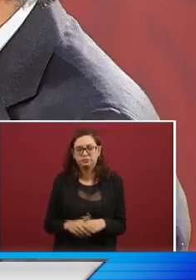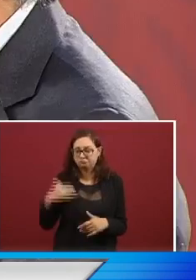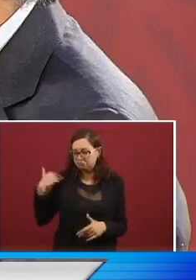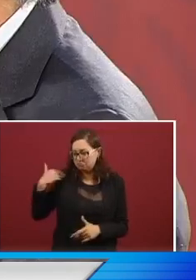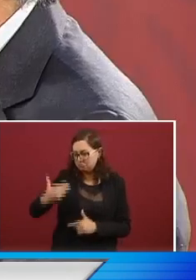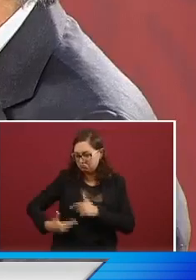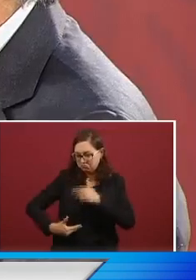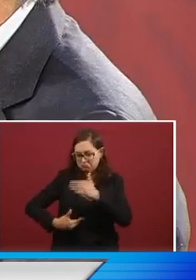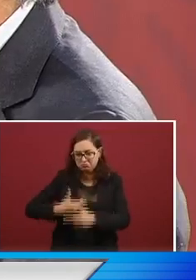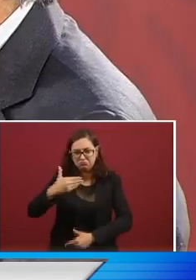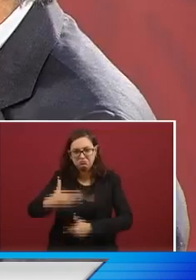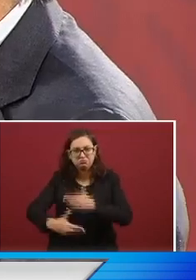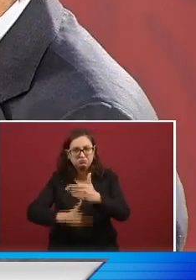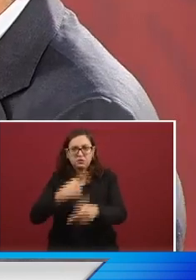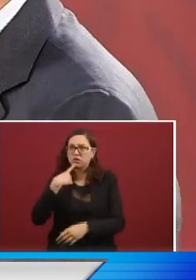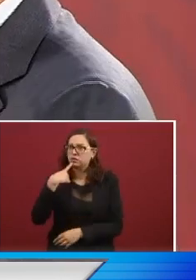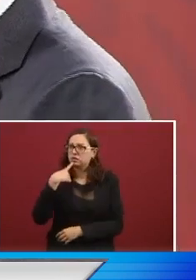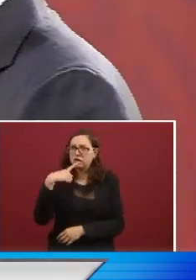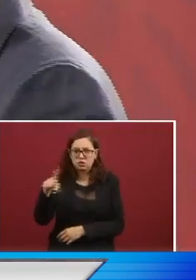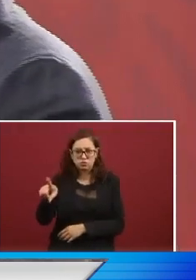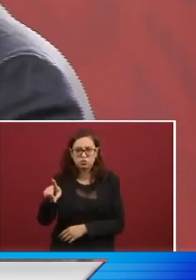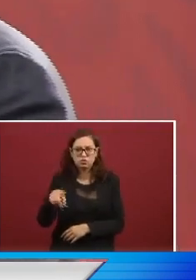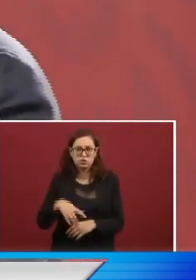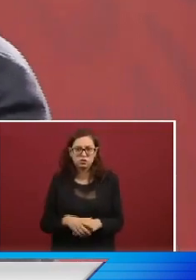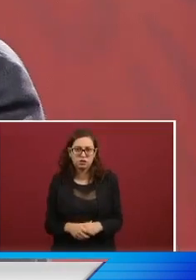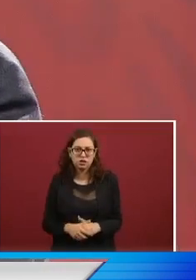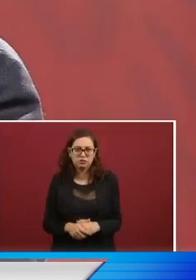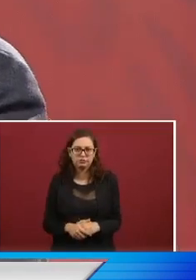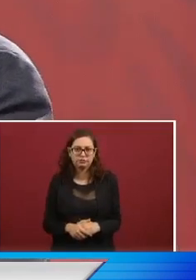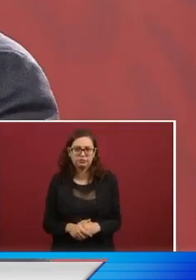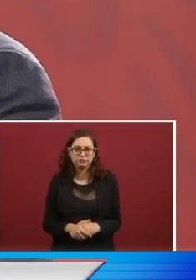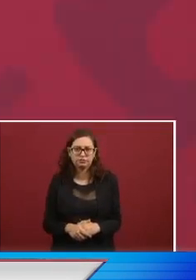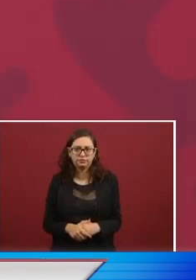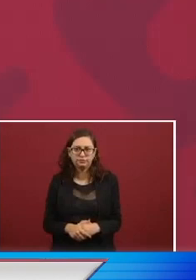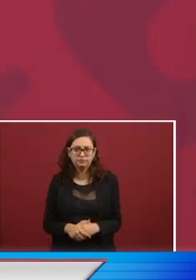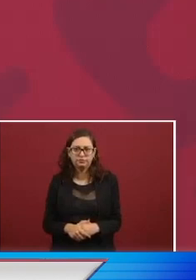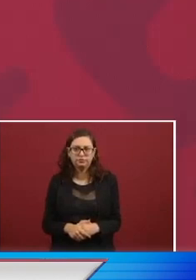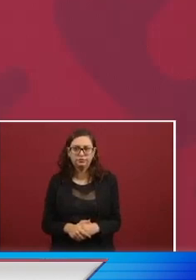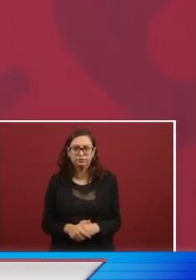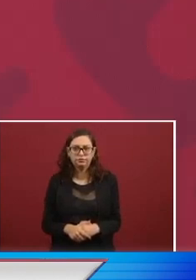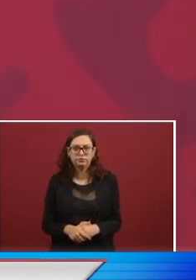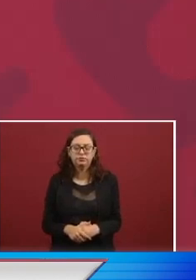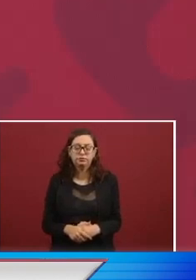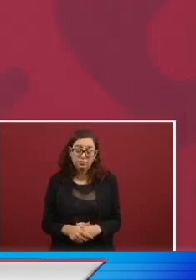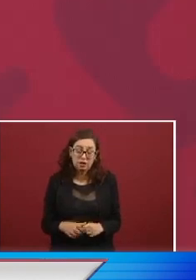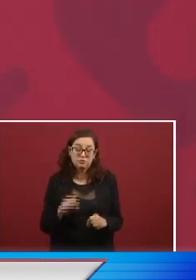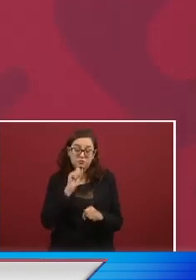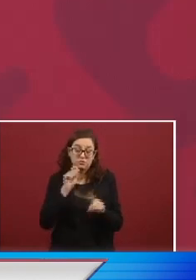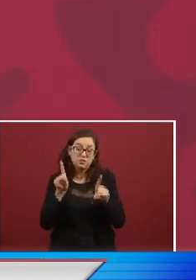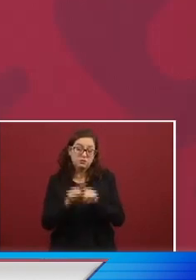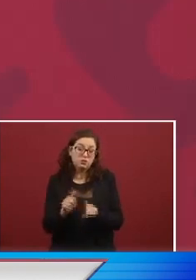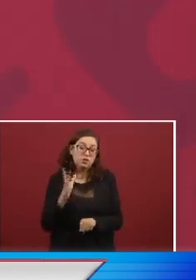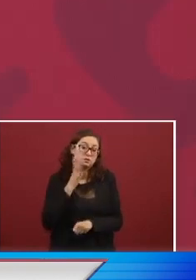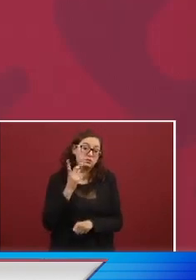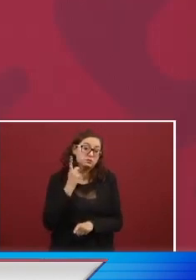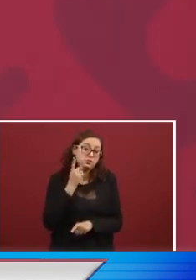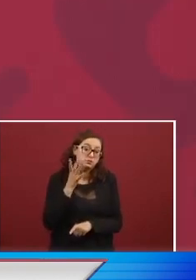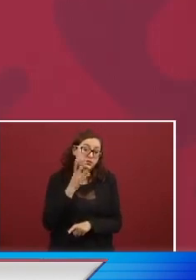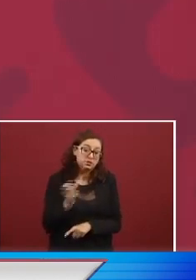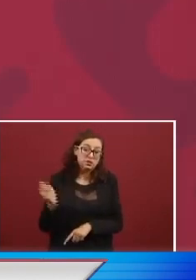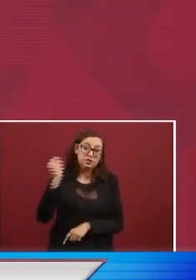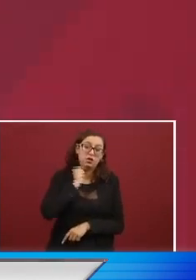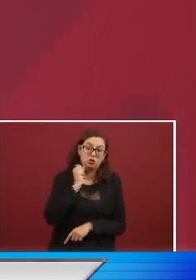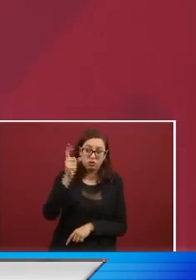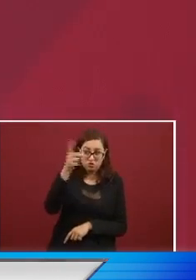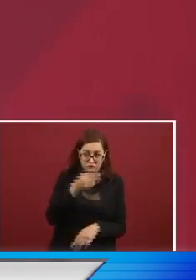Fertimex. Estos son procesos abiertos y no se consentirá ningún acto de corrupción y corresponde a la Fiscalía General de la República desahogar estos